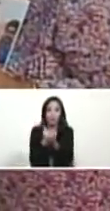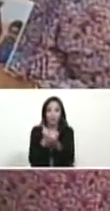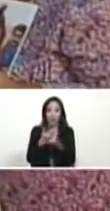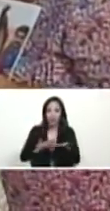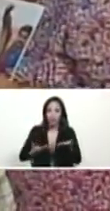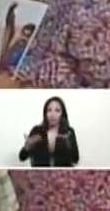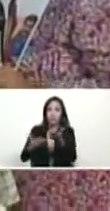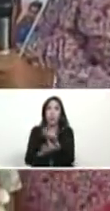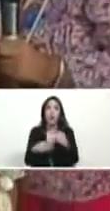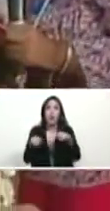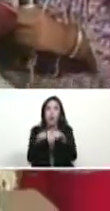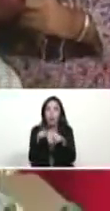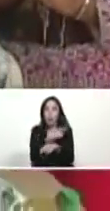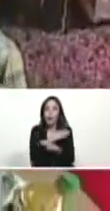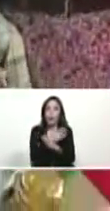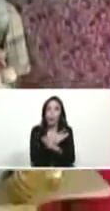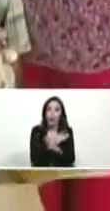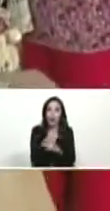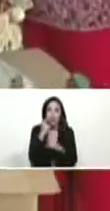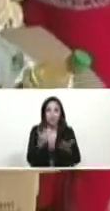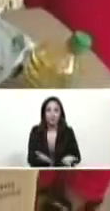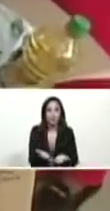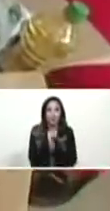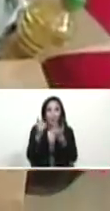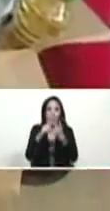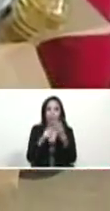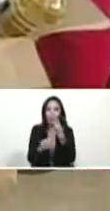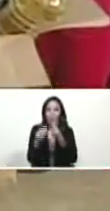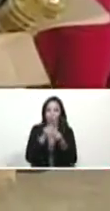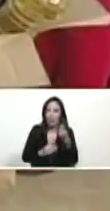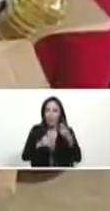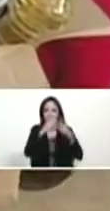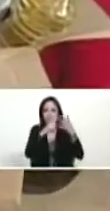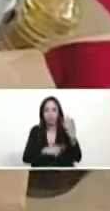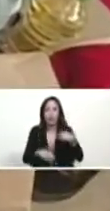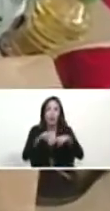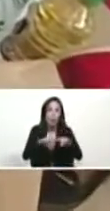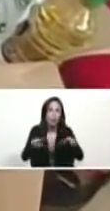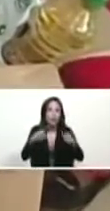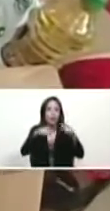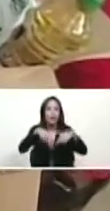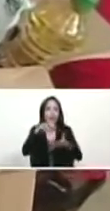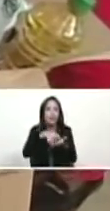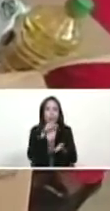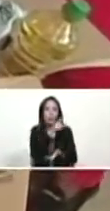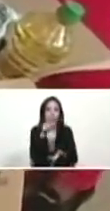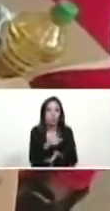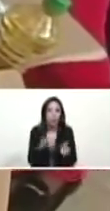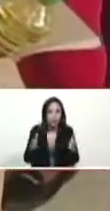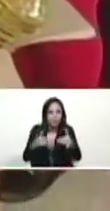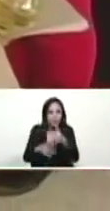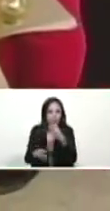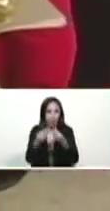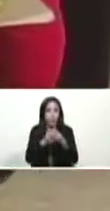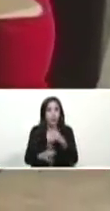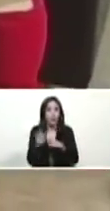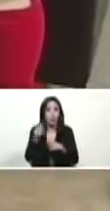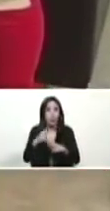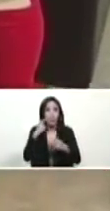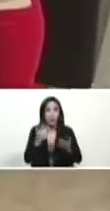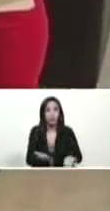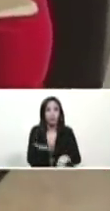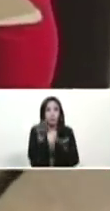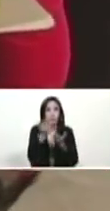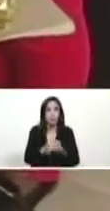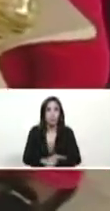de la revolución, los juguetes. Gracias, presidente. Gracias. Hemos repartido juguetes a todos los niños del Zulia a través de los CLA, la caja CLA que nunca